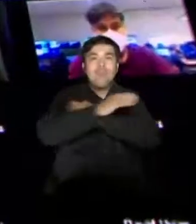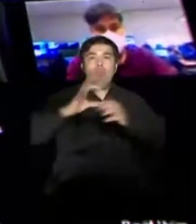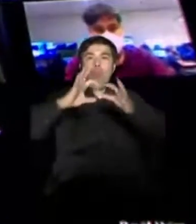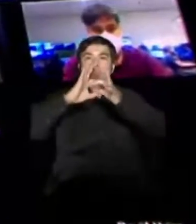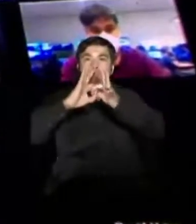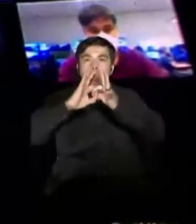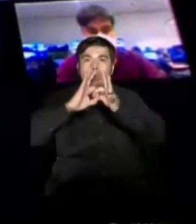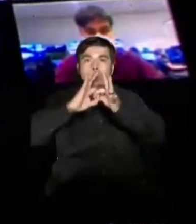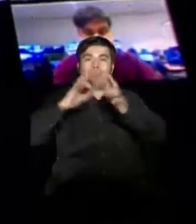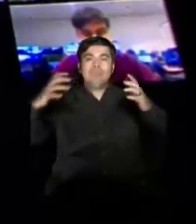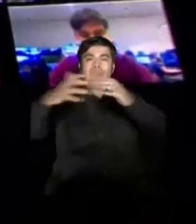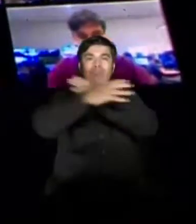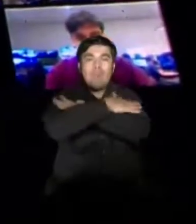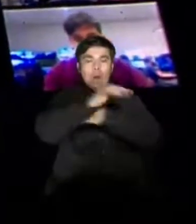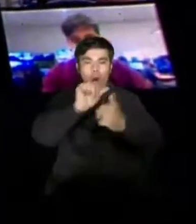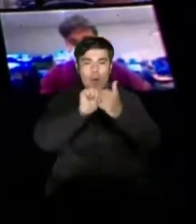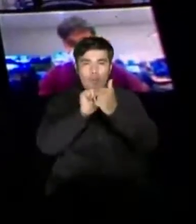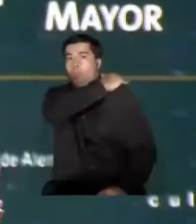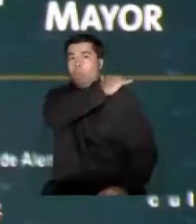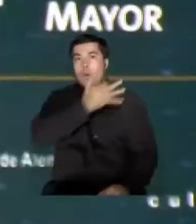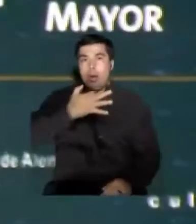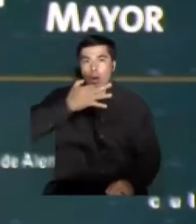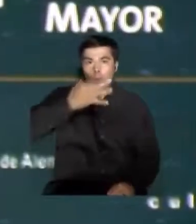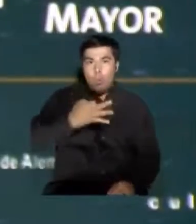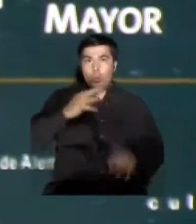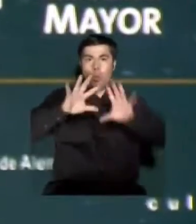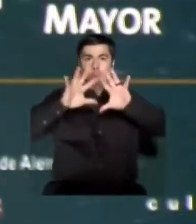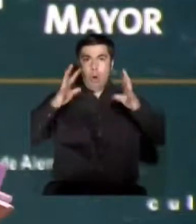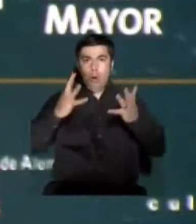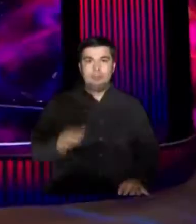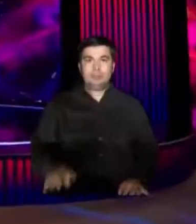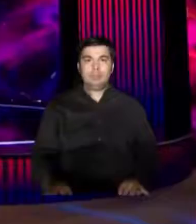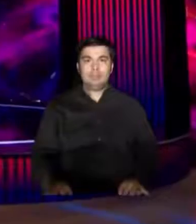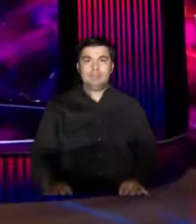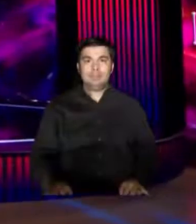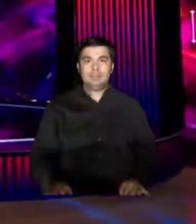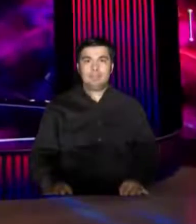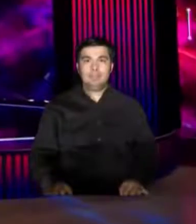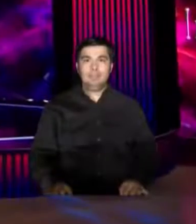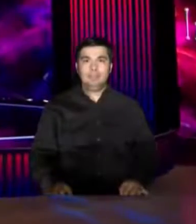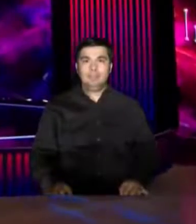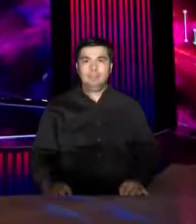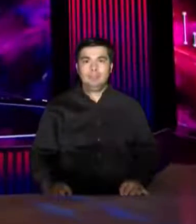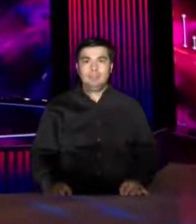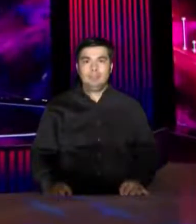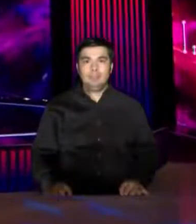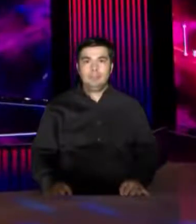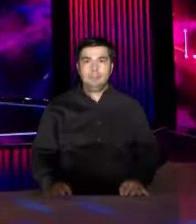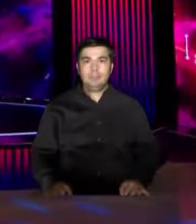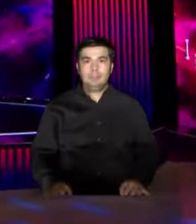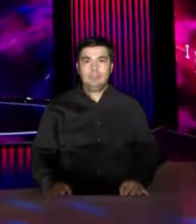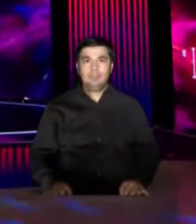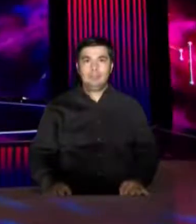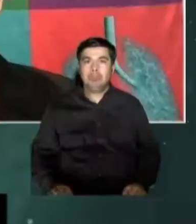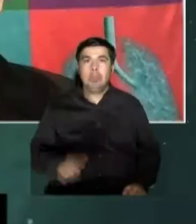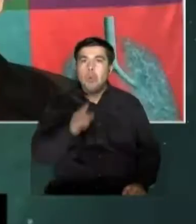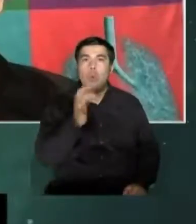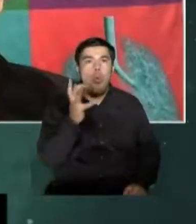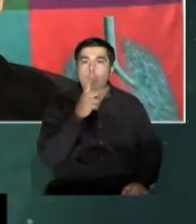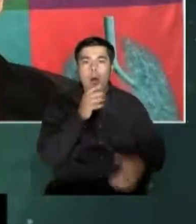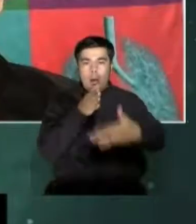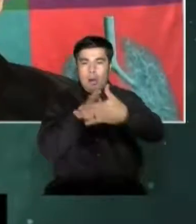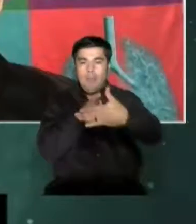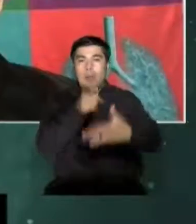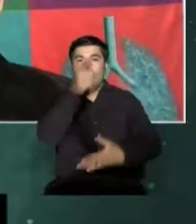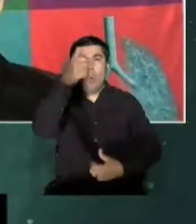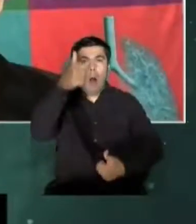siete paneles formaron parte del congreso futuro 2021 en su segunda jornada desde el nuevo central la reconocida autora estadounidense martin road black con